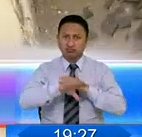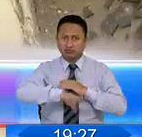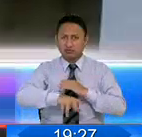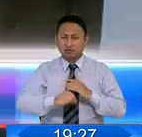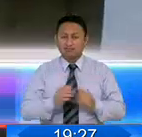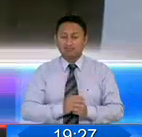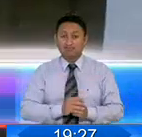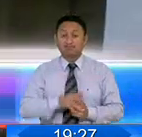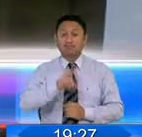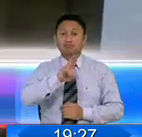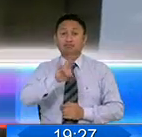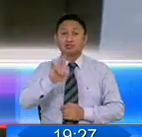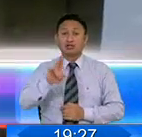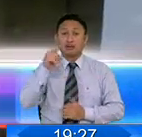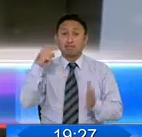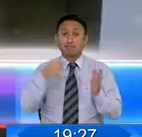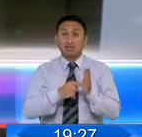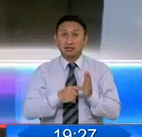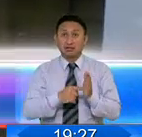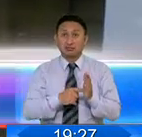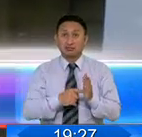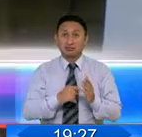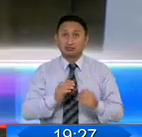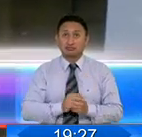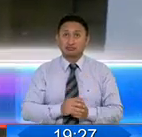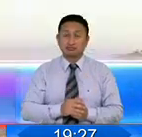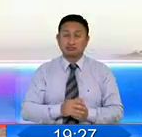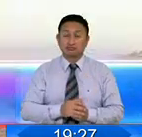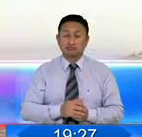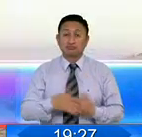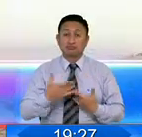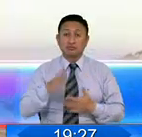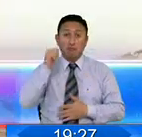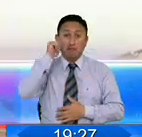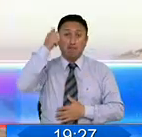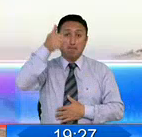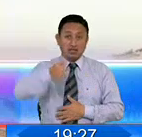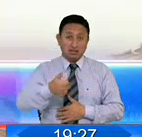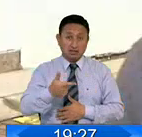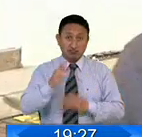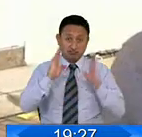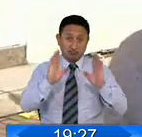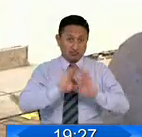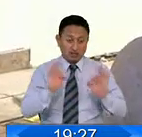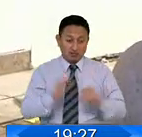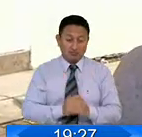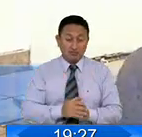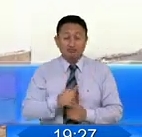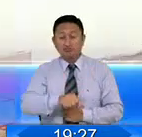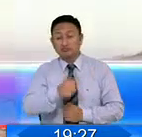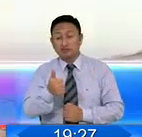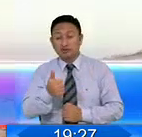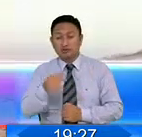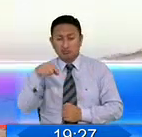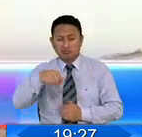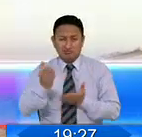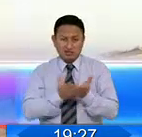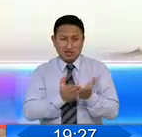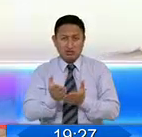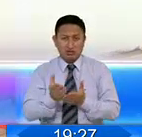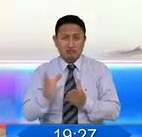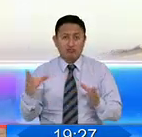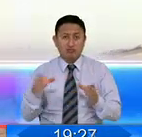otros 27,000. Hasta mañana no habrá la atención en caja, pero el resto de las atenciones que en cuanto al departamento